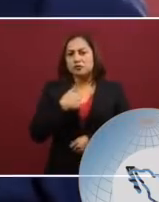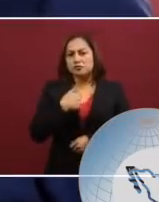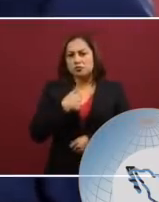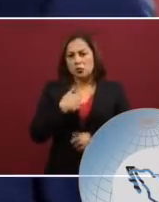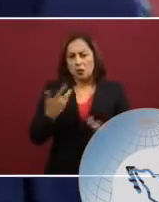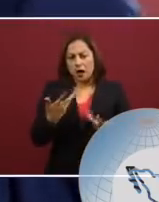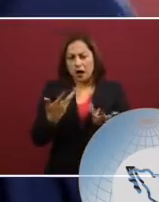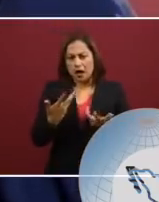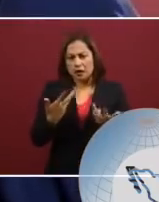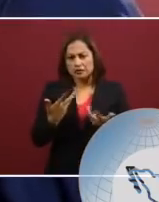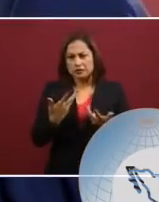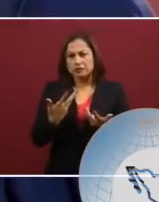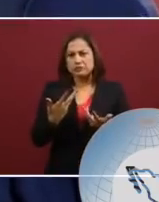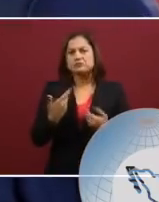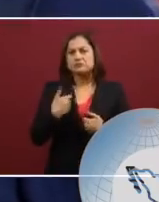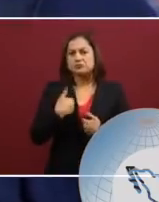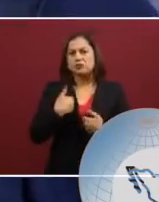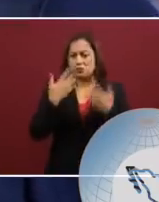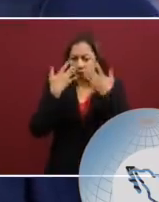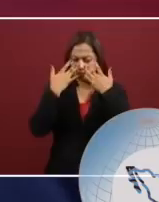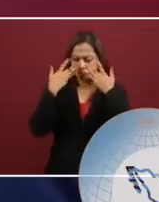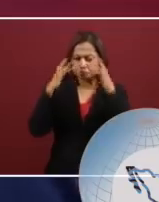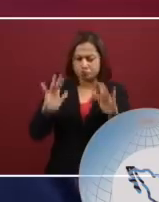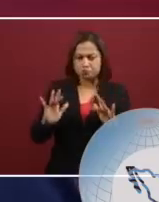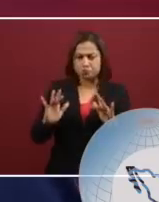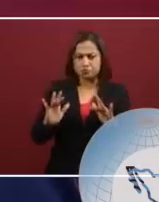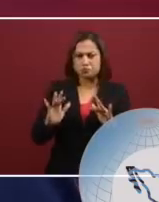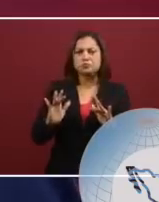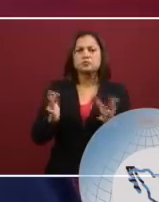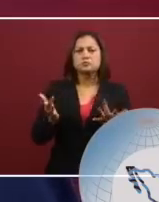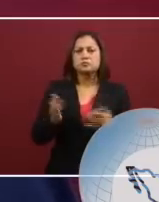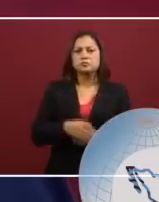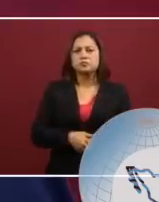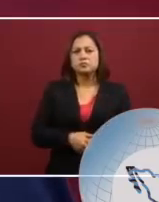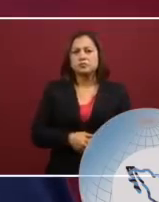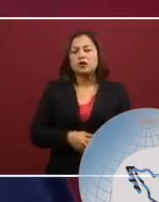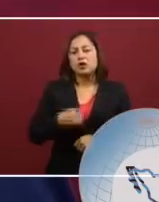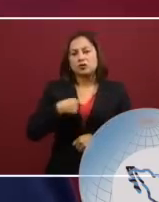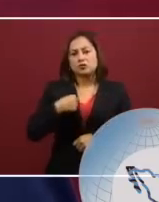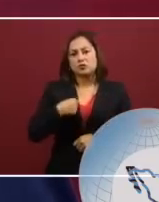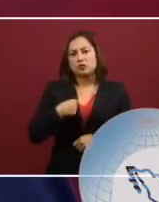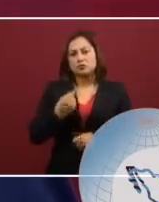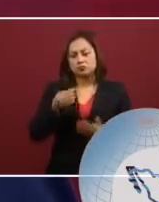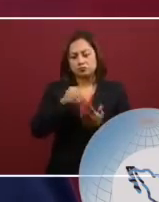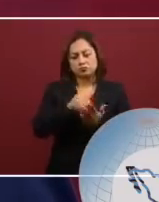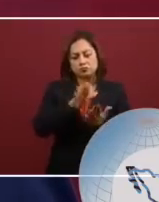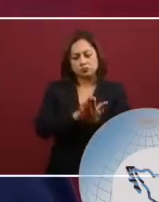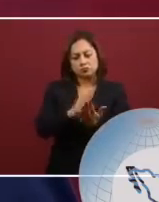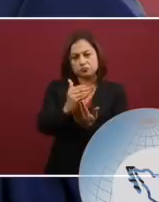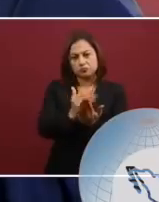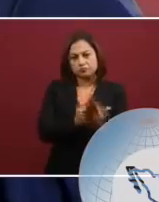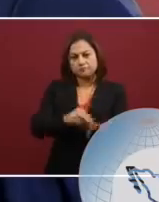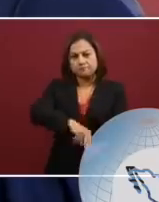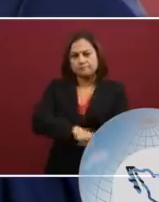esa facultad mediante un decreto. Y luego voy a